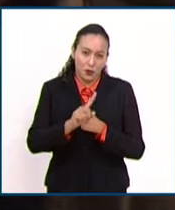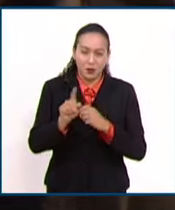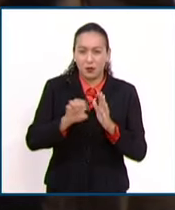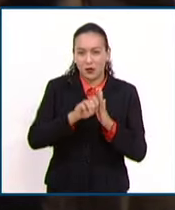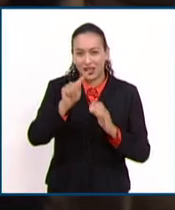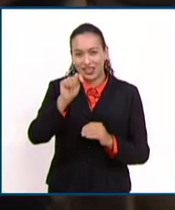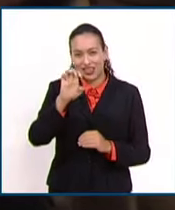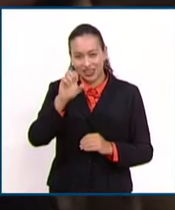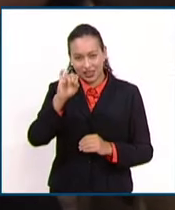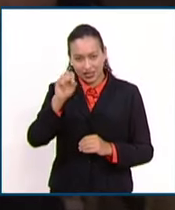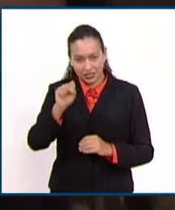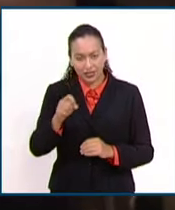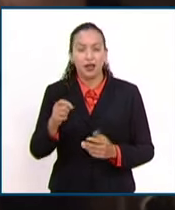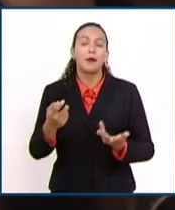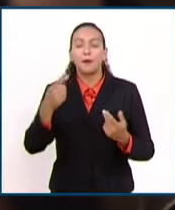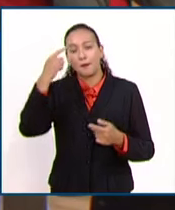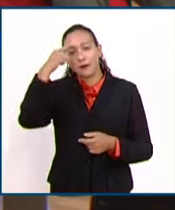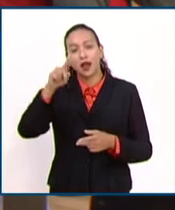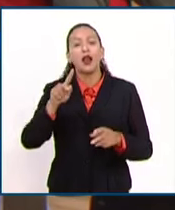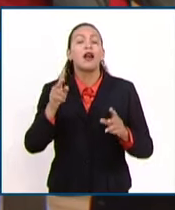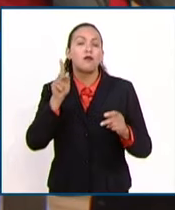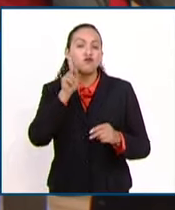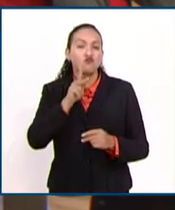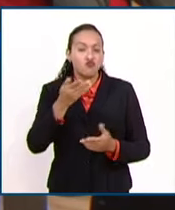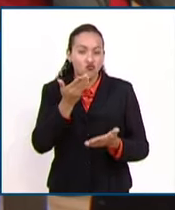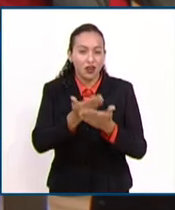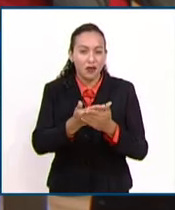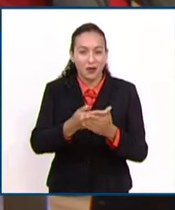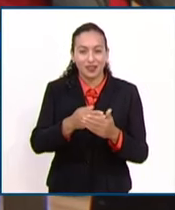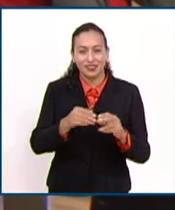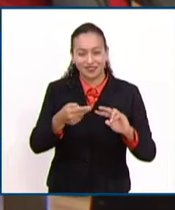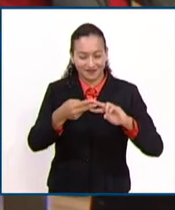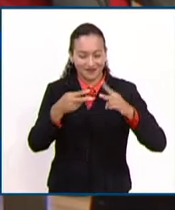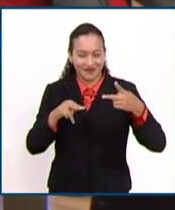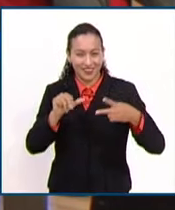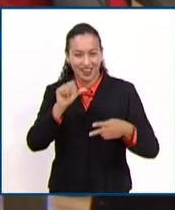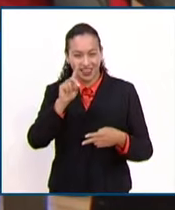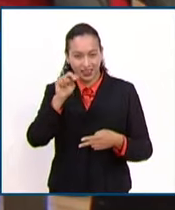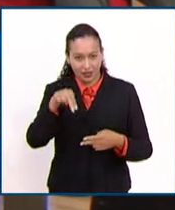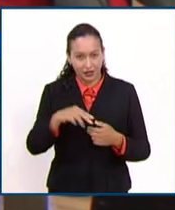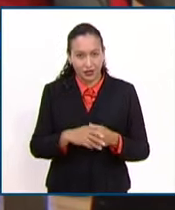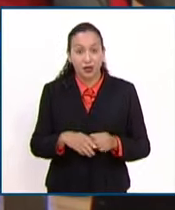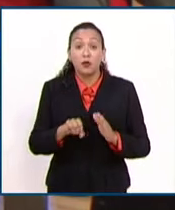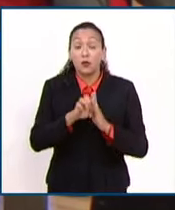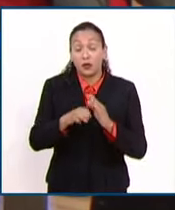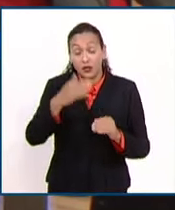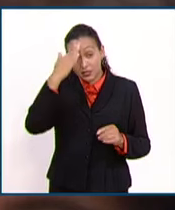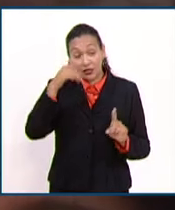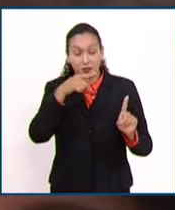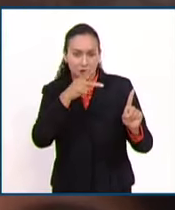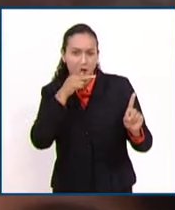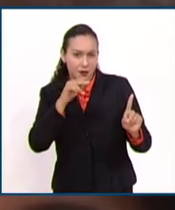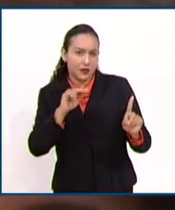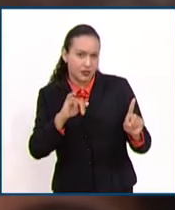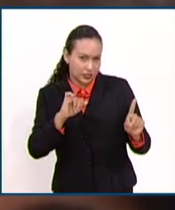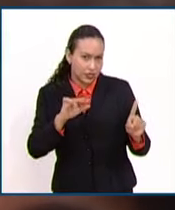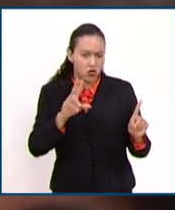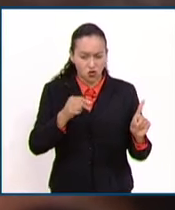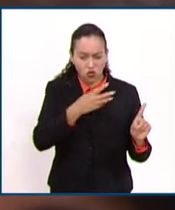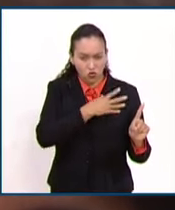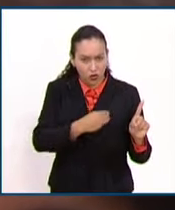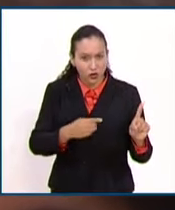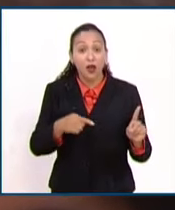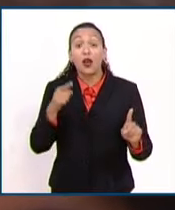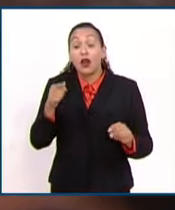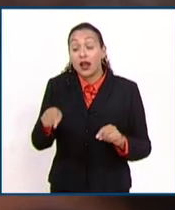tesis relacionada con la aplicación de pruebas de DNA para establecer la paternidad de una persona, la Suprema Corte tuvo que recurrir